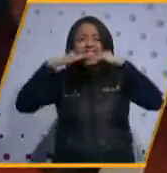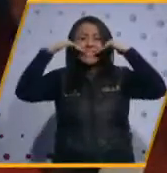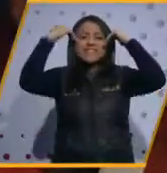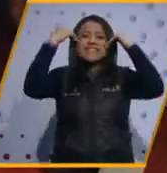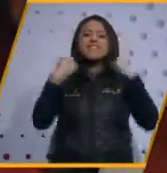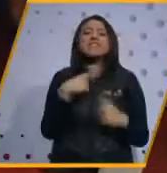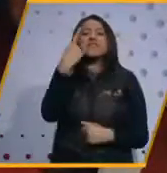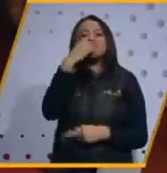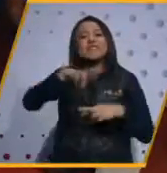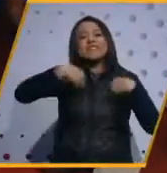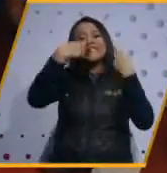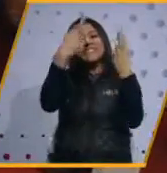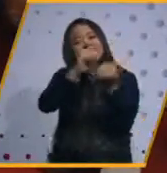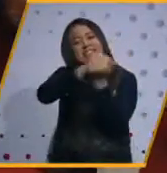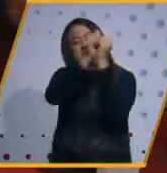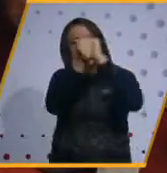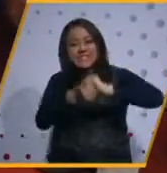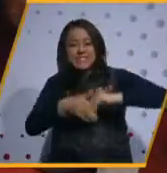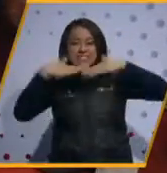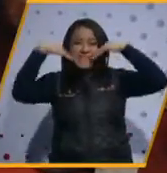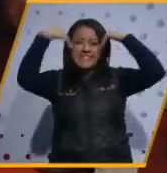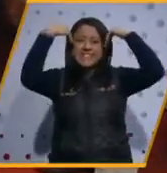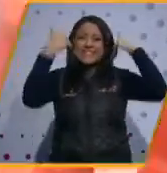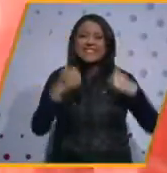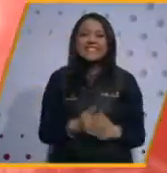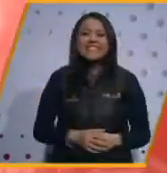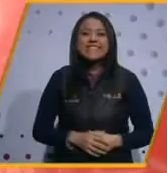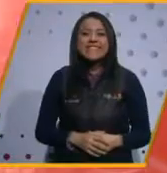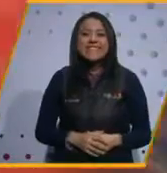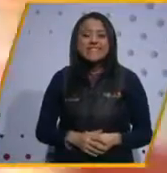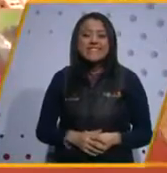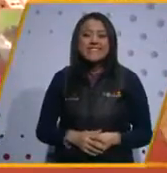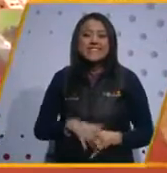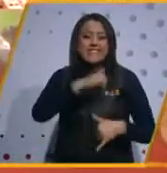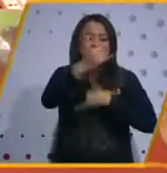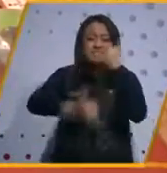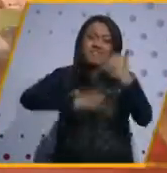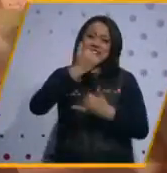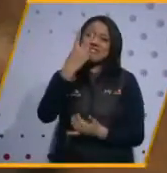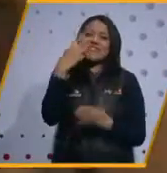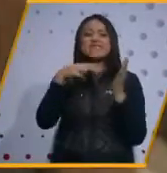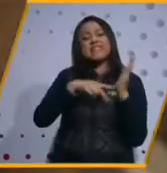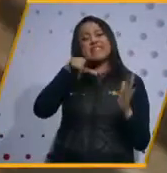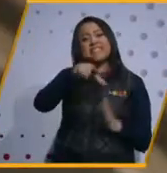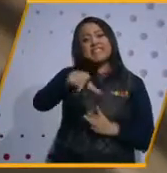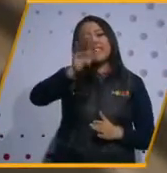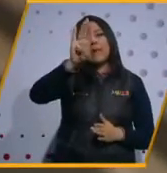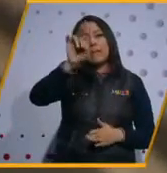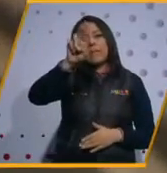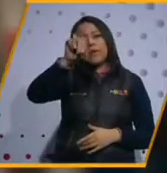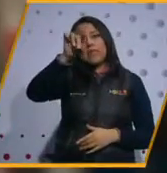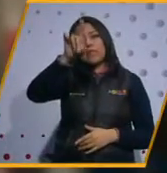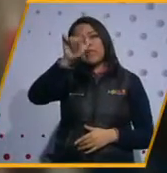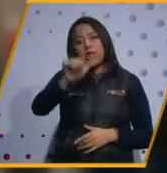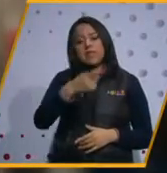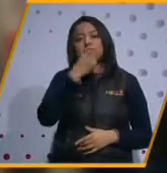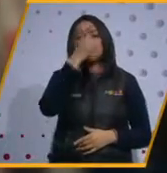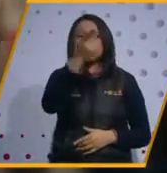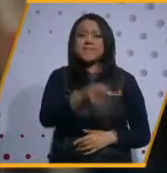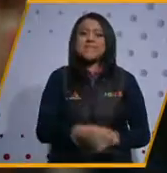¡Juguetón! ¡Juguetón! ¡Una sonrisa! Para Juguetón 2017, Brenda Cervantes.